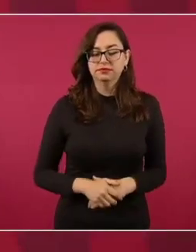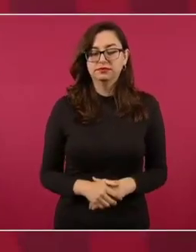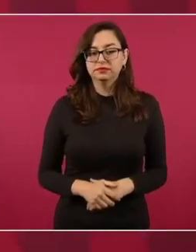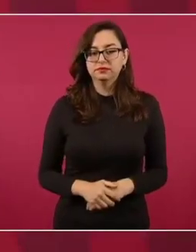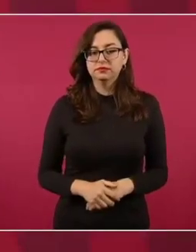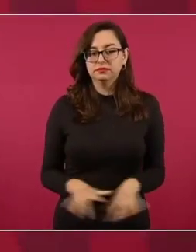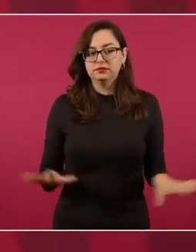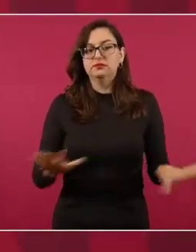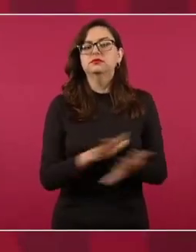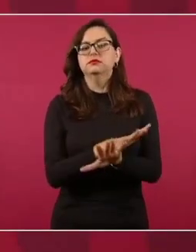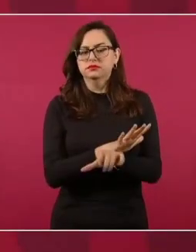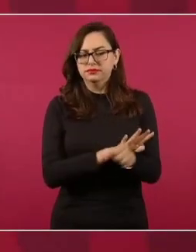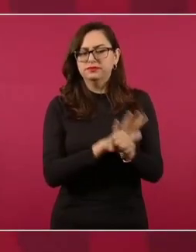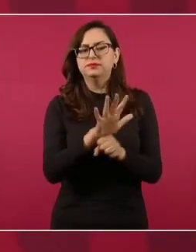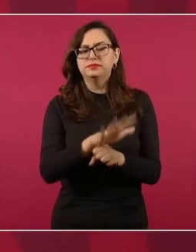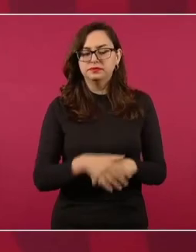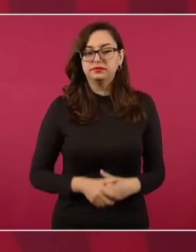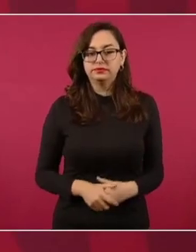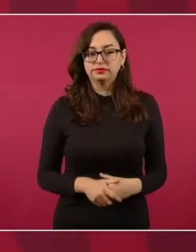¿Cuál cambio?